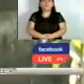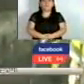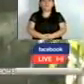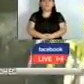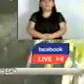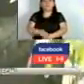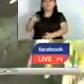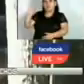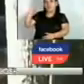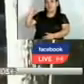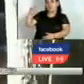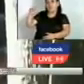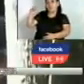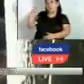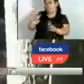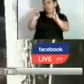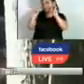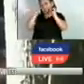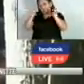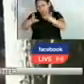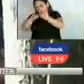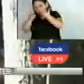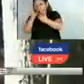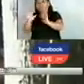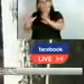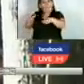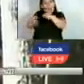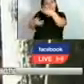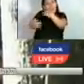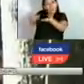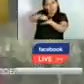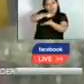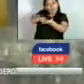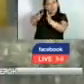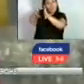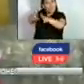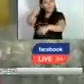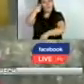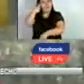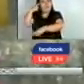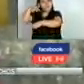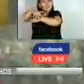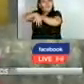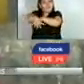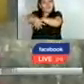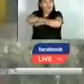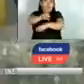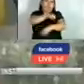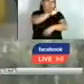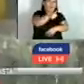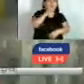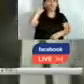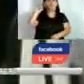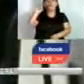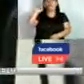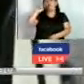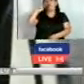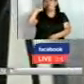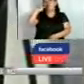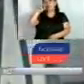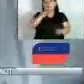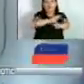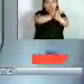La Fiscalía General investiga el hallazgo de papeletas de votación en Nueva Concepción, Chalatenango y en San Rafael Obrajuelo, La